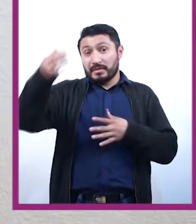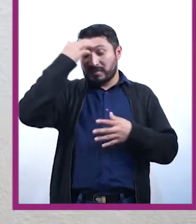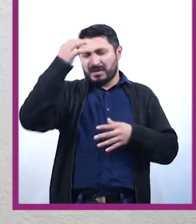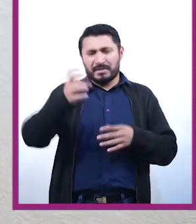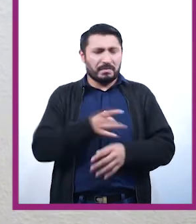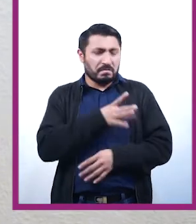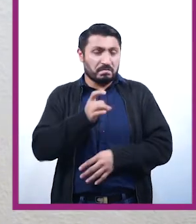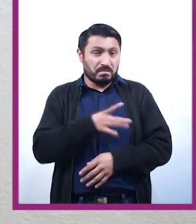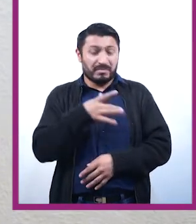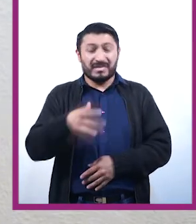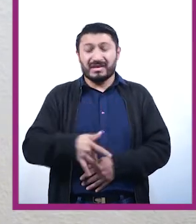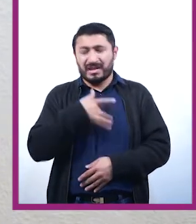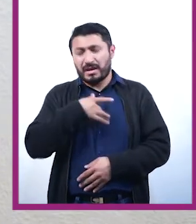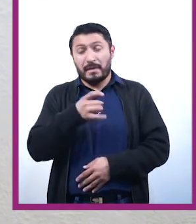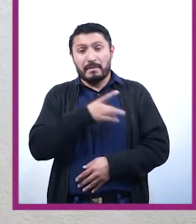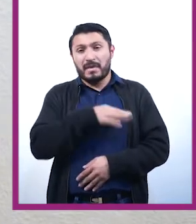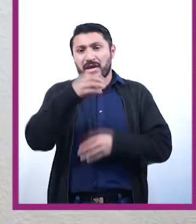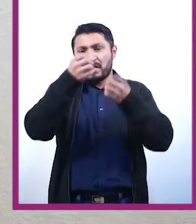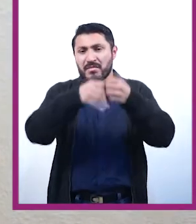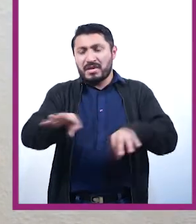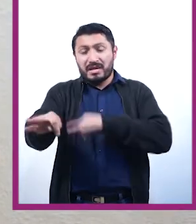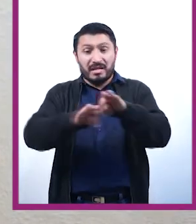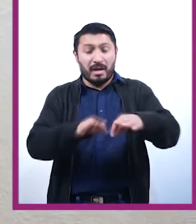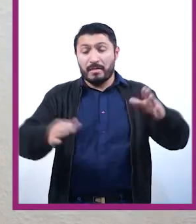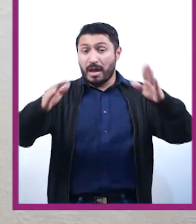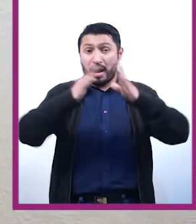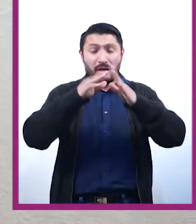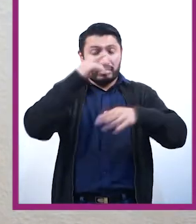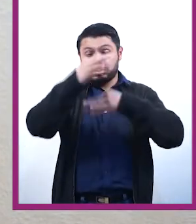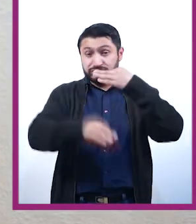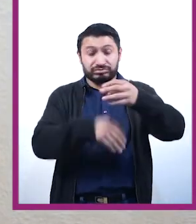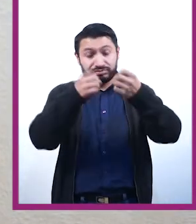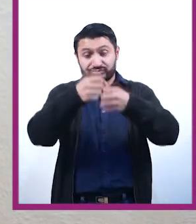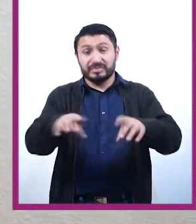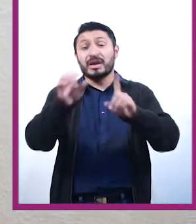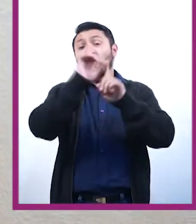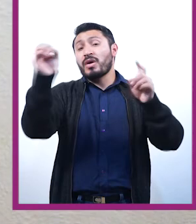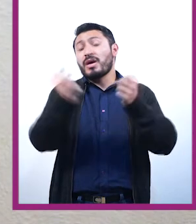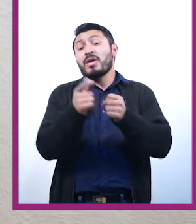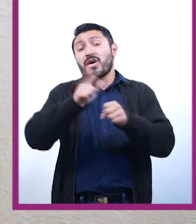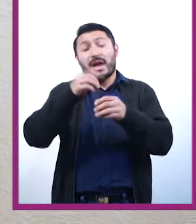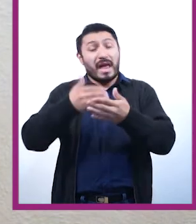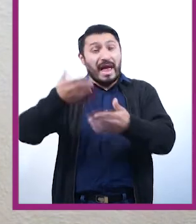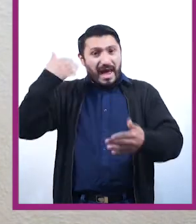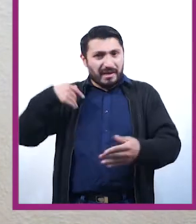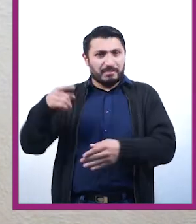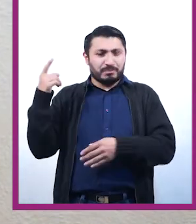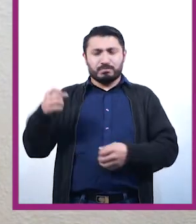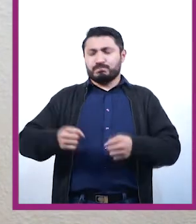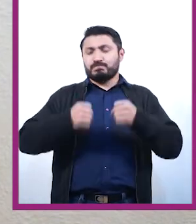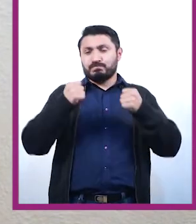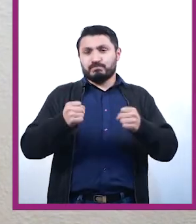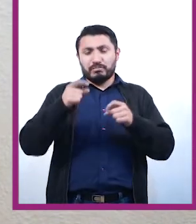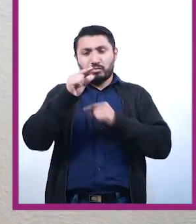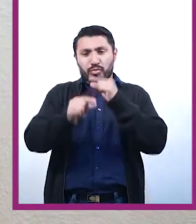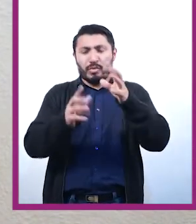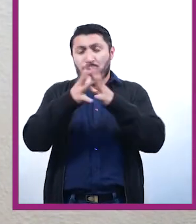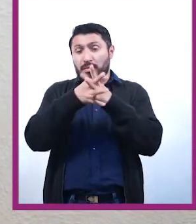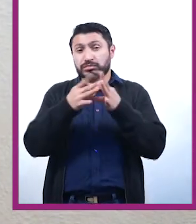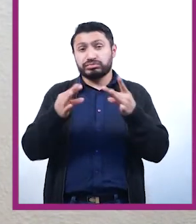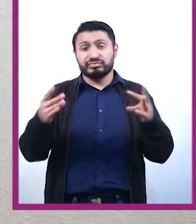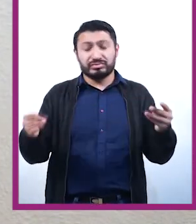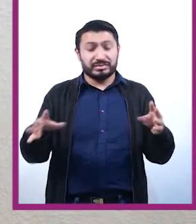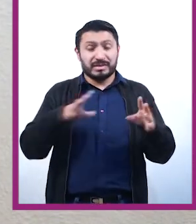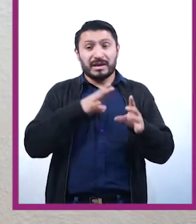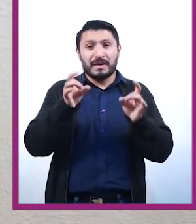miedo a perder su empleo y sus hogares. La organización social, antes pujante y aguerrida, se comenzó a disipar creando